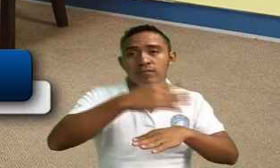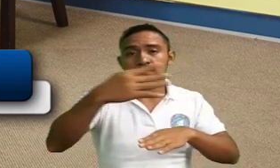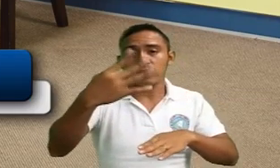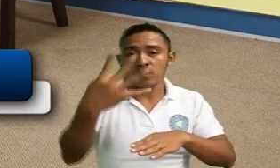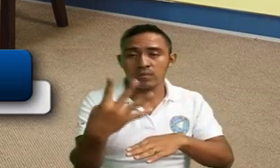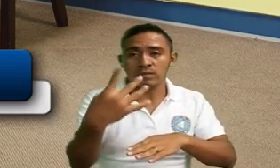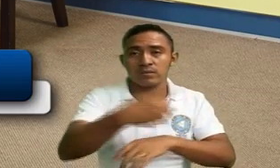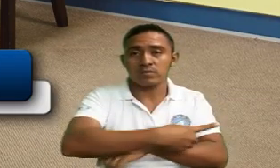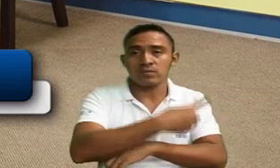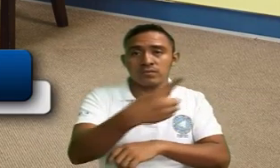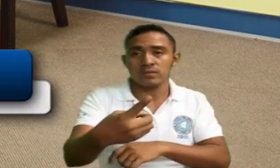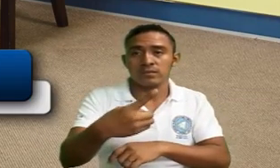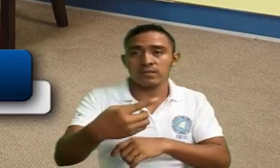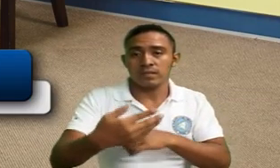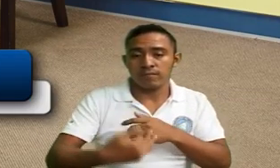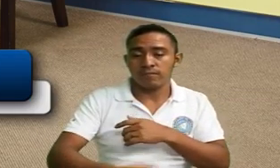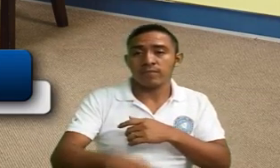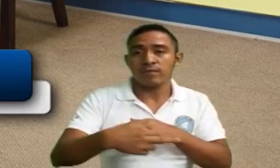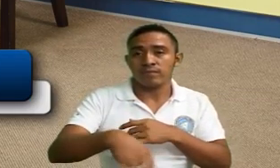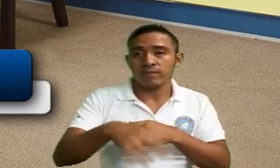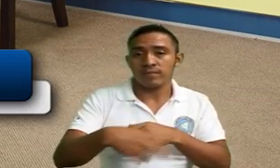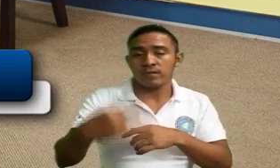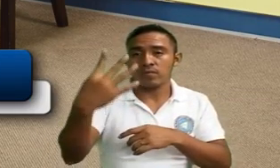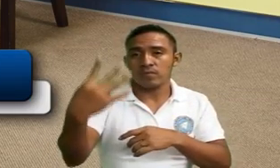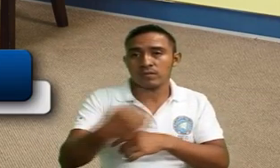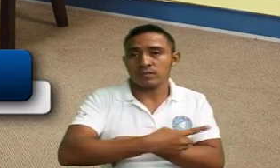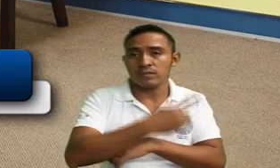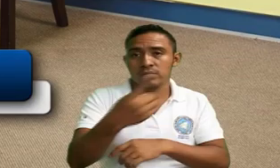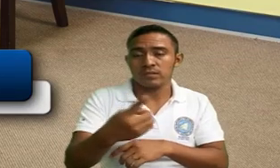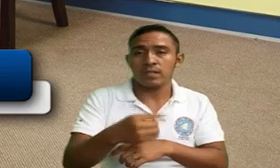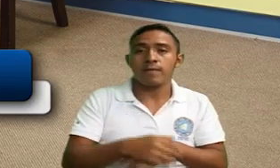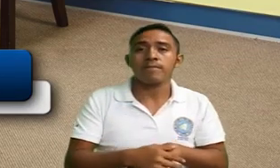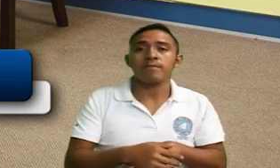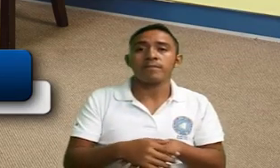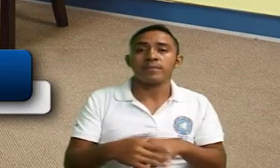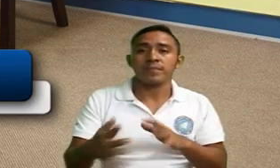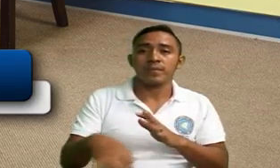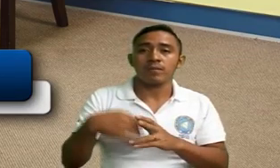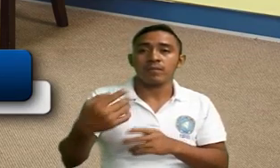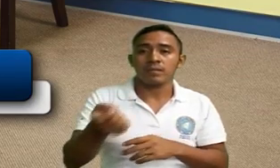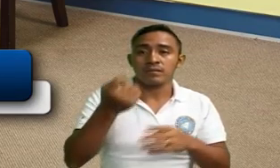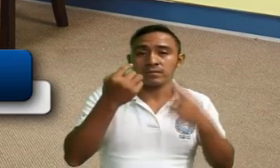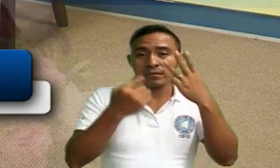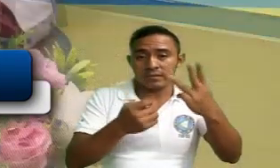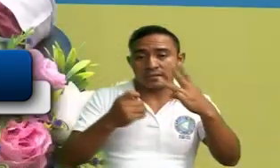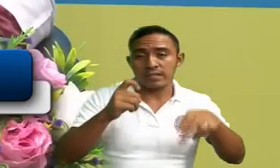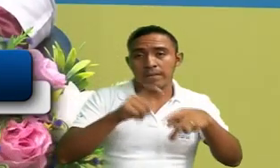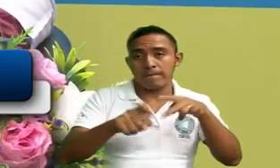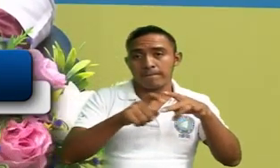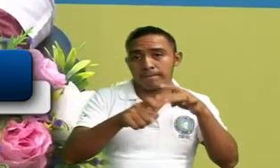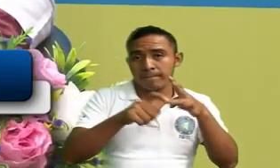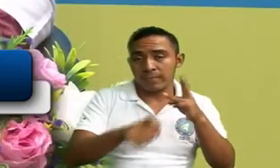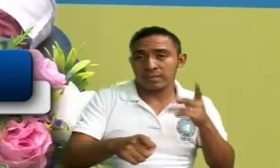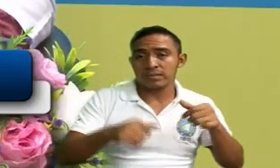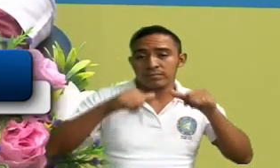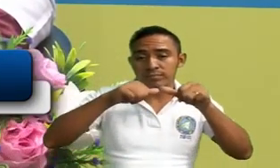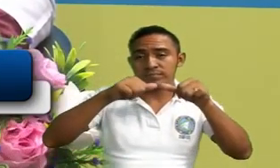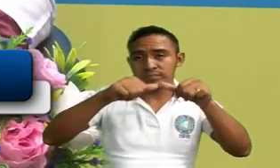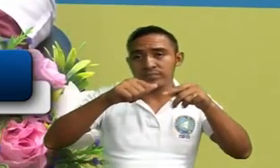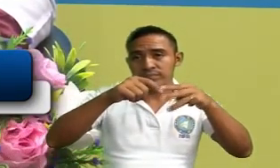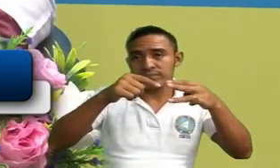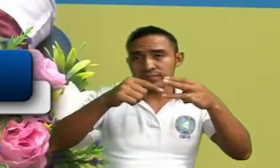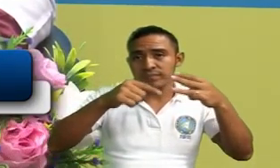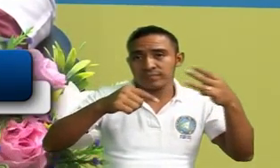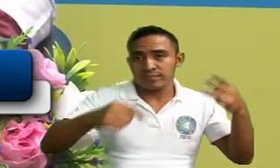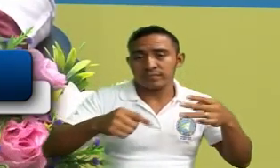cuarto día después de iniciar su menstruación y que tienen que ser 3 meses consecutivos. Por eso es que es